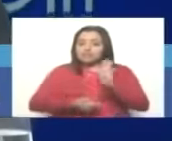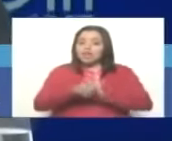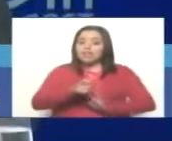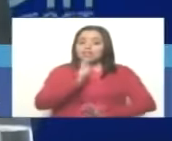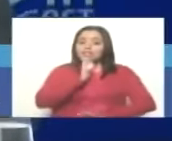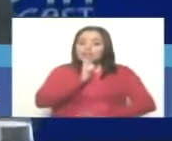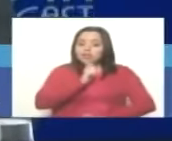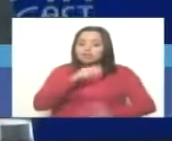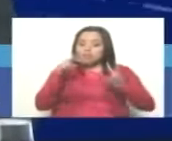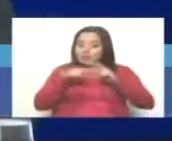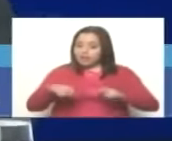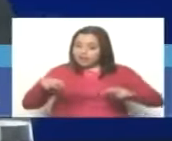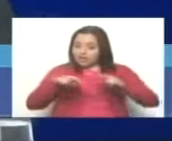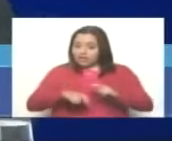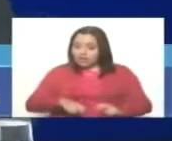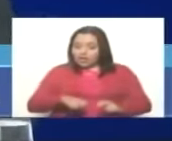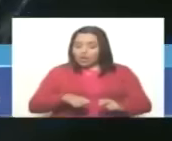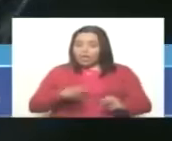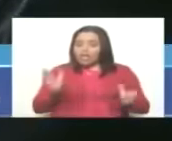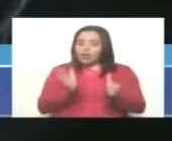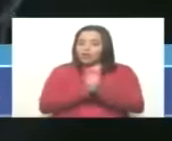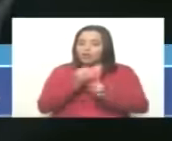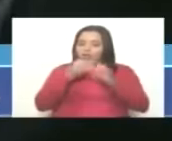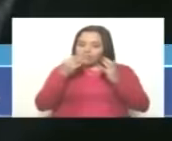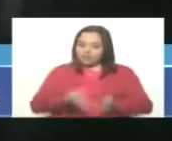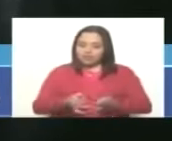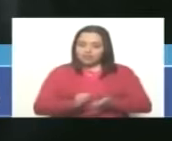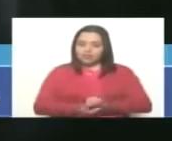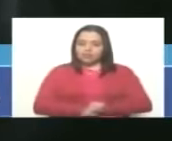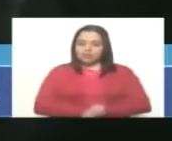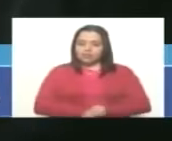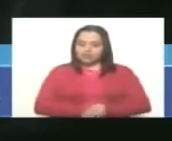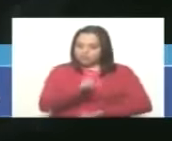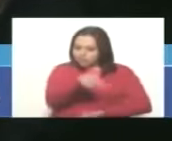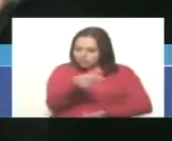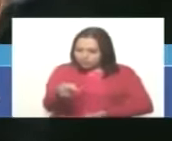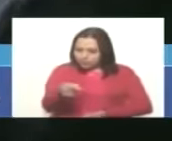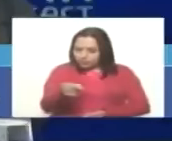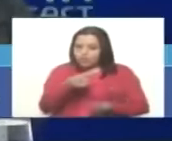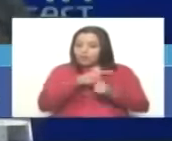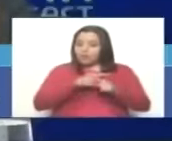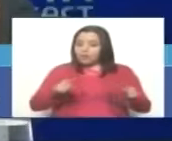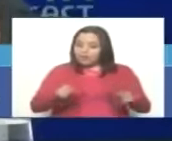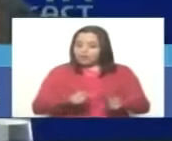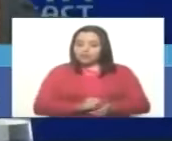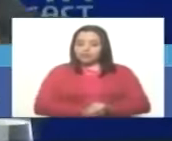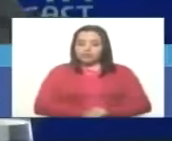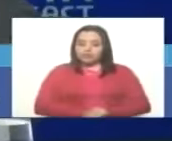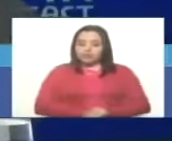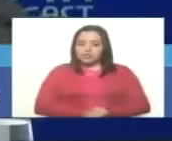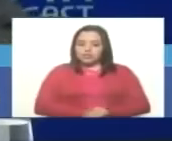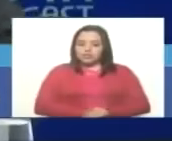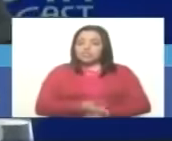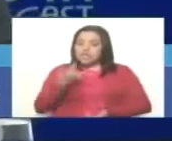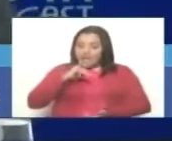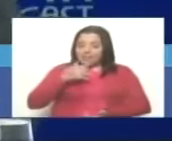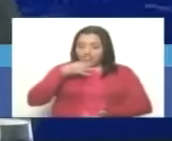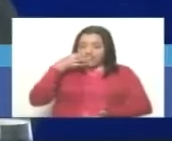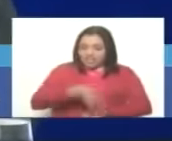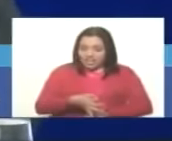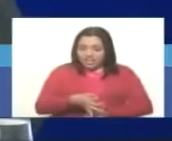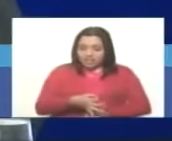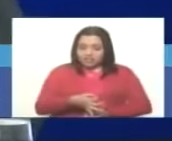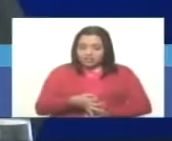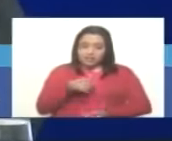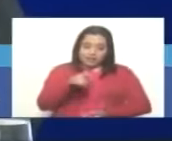más cuesta arriba llegar a la verdad. ¿Sí o no? Claro. Pero si la verdad es la verdad, como en efecto